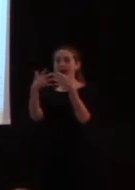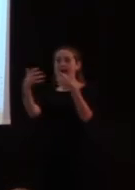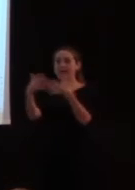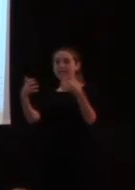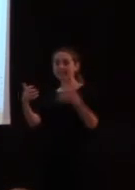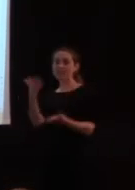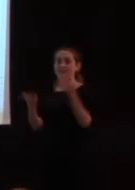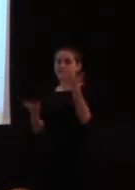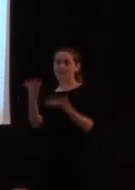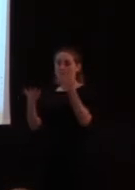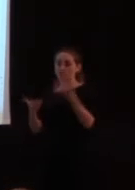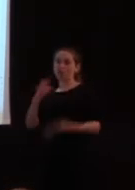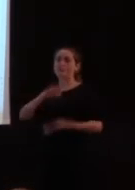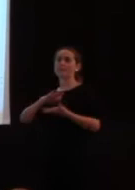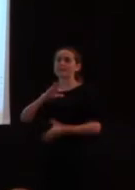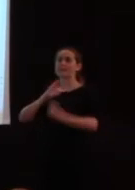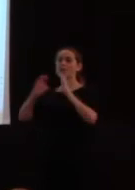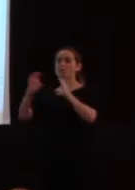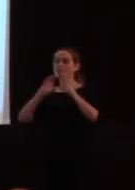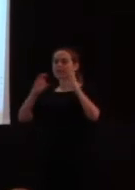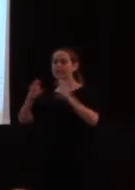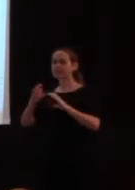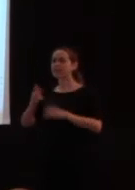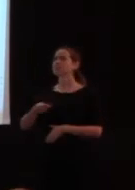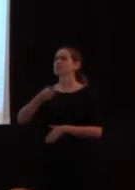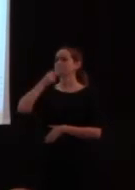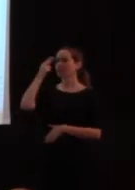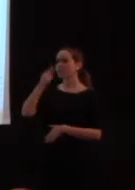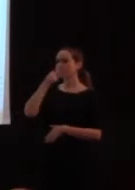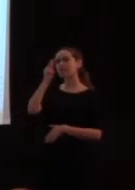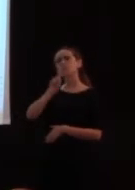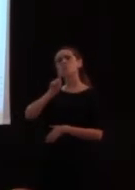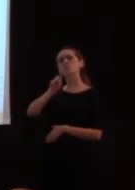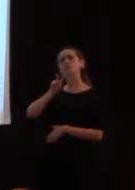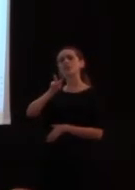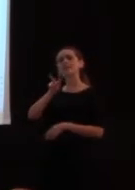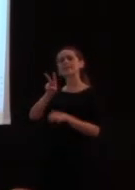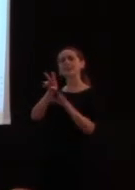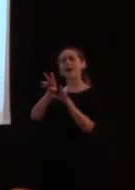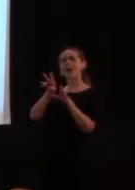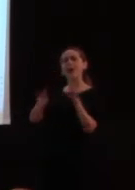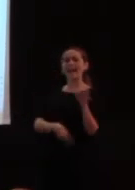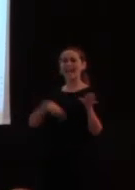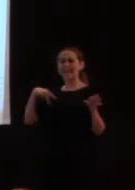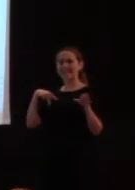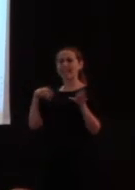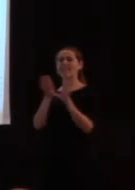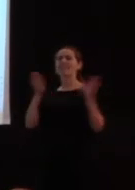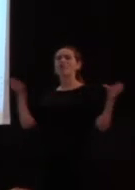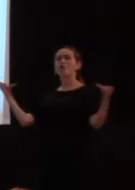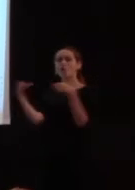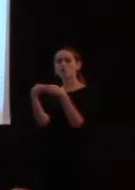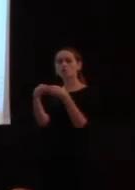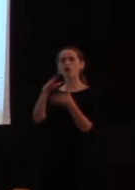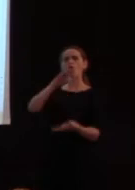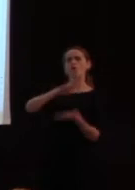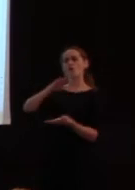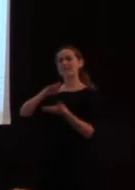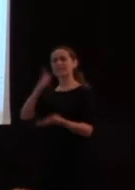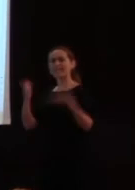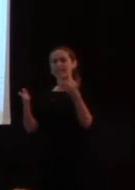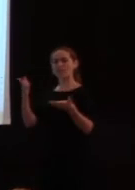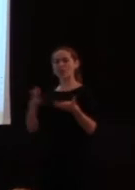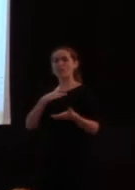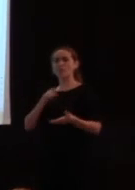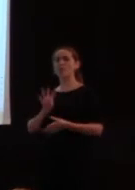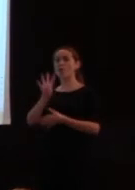competencias comunicativas, que es interesante porque da una visión de conjunto de las distintas competencias que podemos evaluar, las cuatro